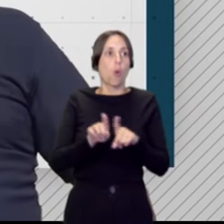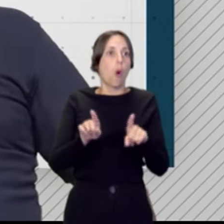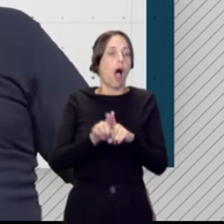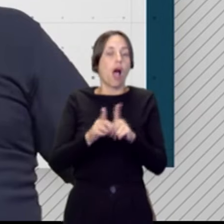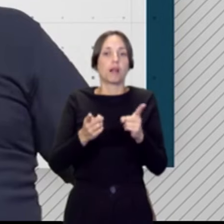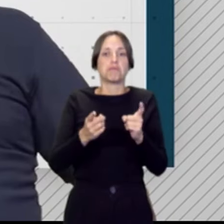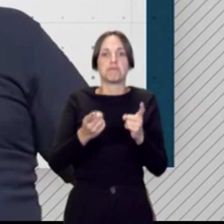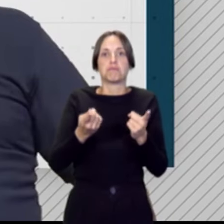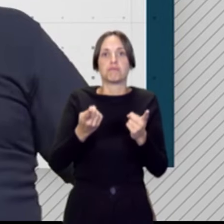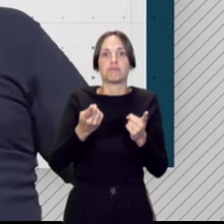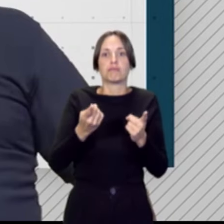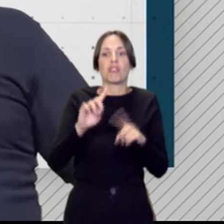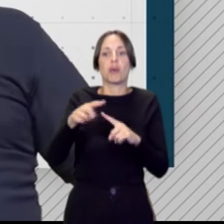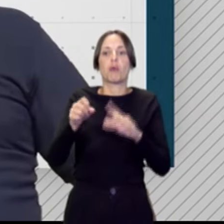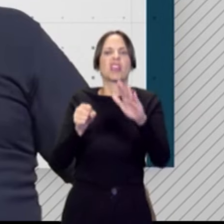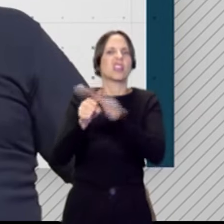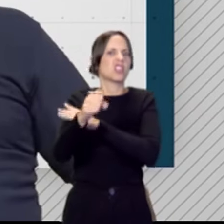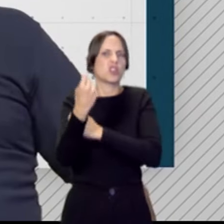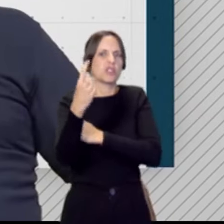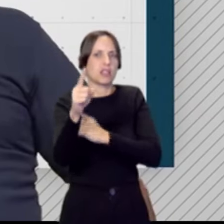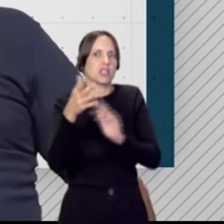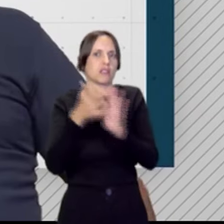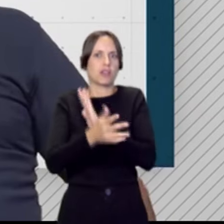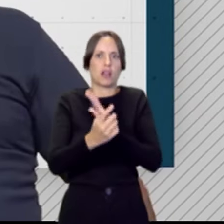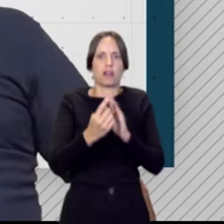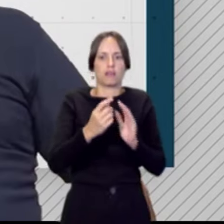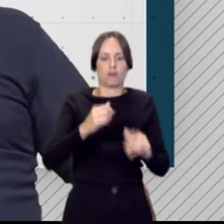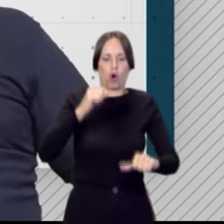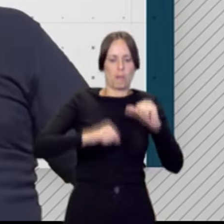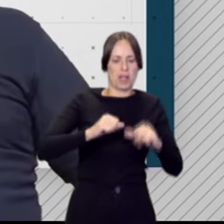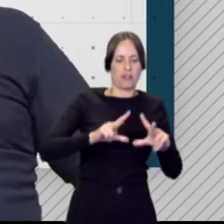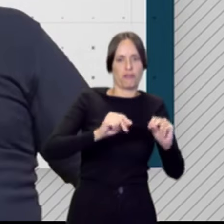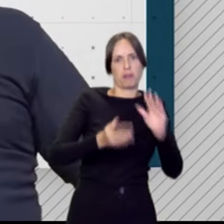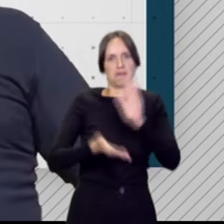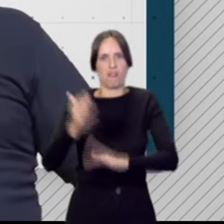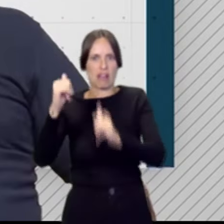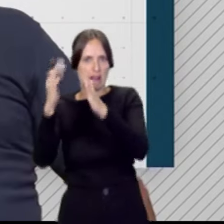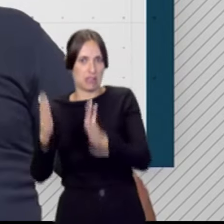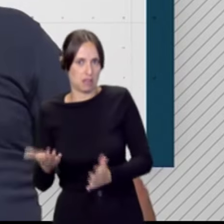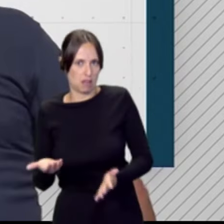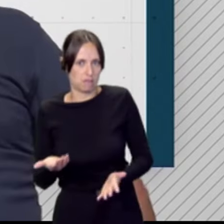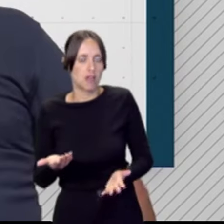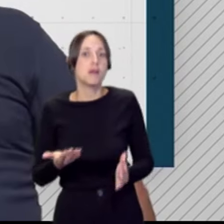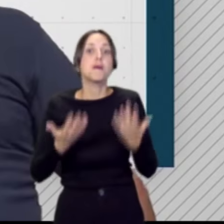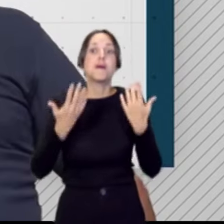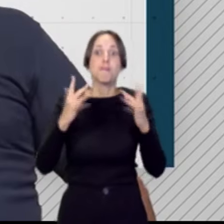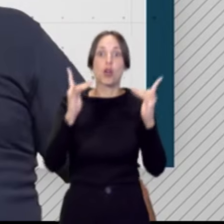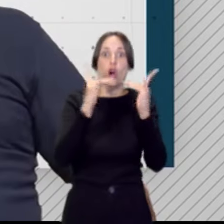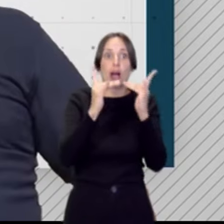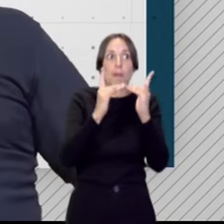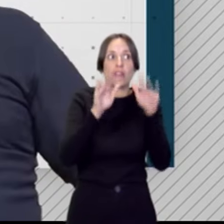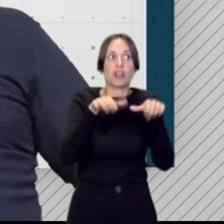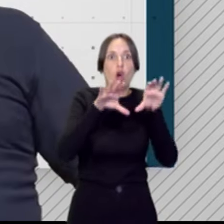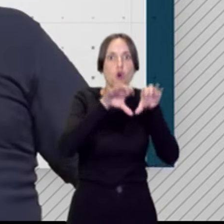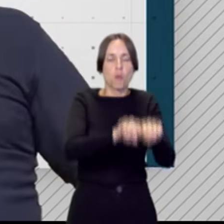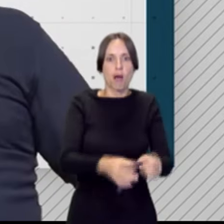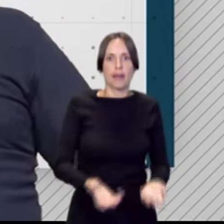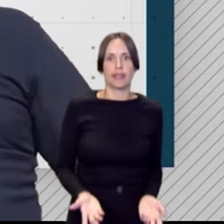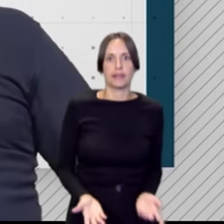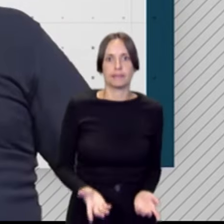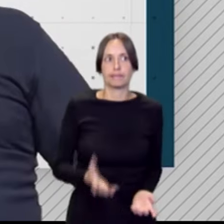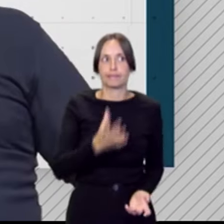que no tienen necesidad de ingresar, pero que después tenemos también estas camas ocupadas y al final ralentiza